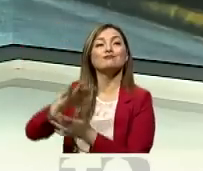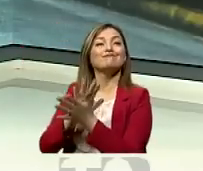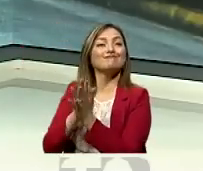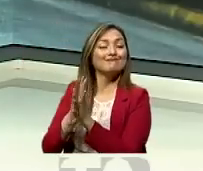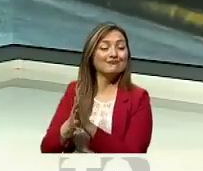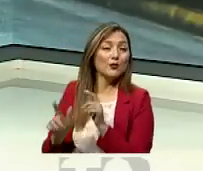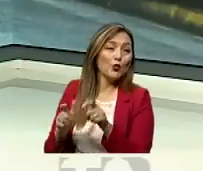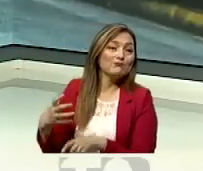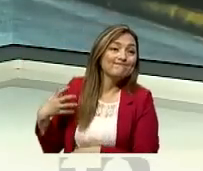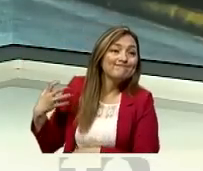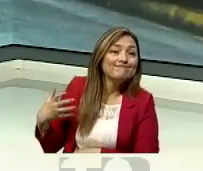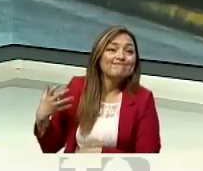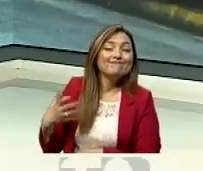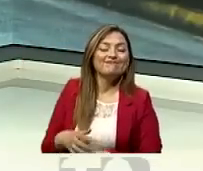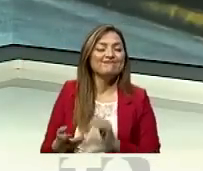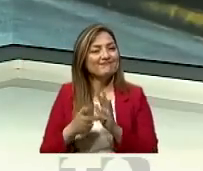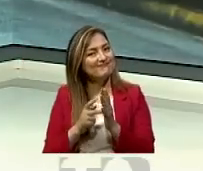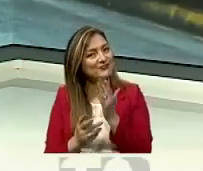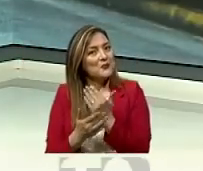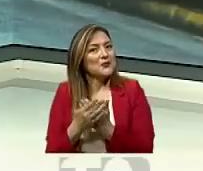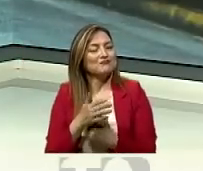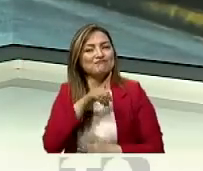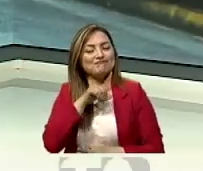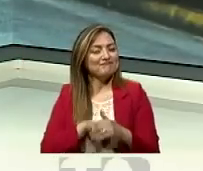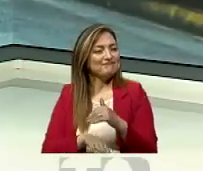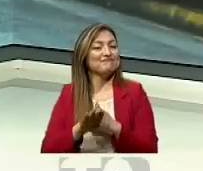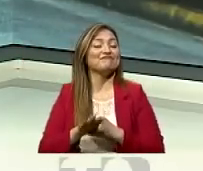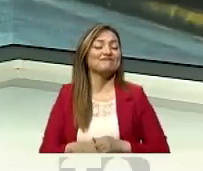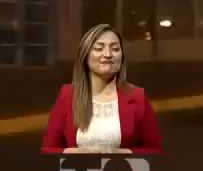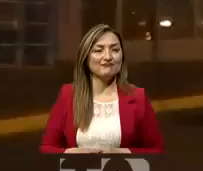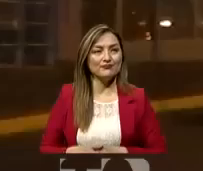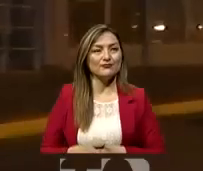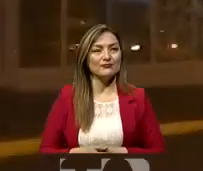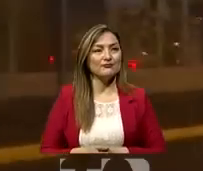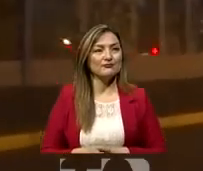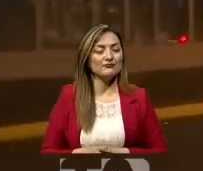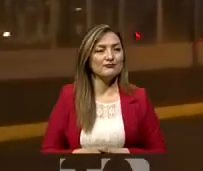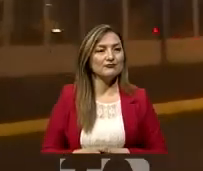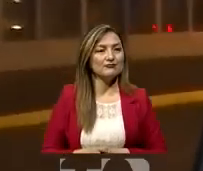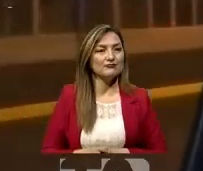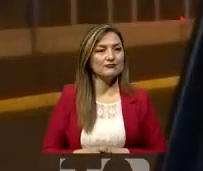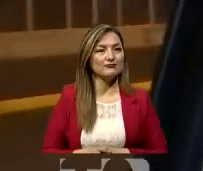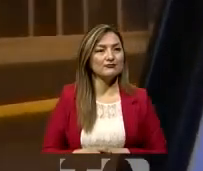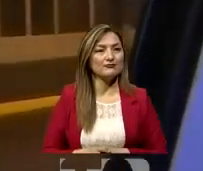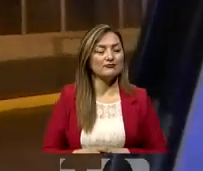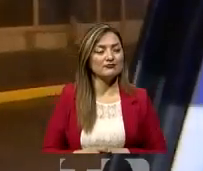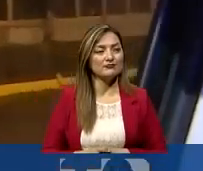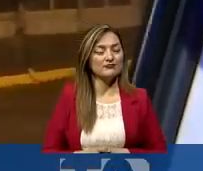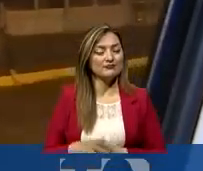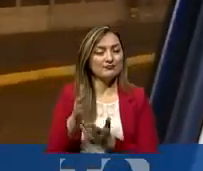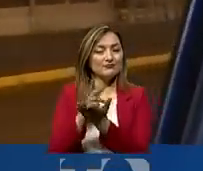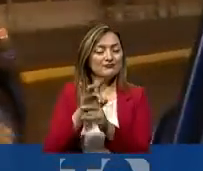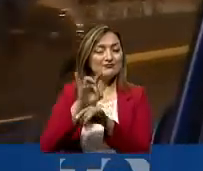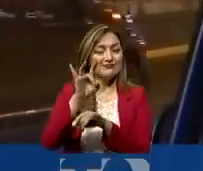usuarios se quejan porque esto facilita sin duda que delincuentes cometan robos. El abandono de las paradas